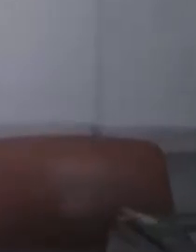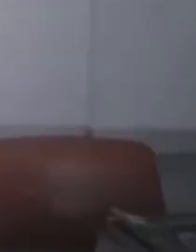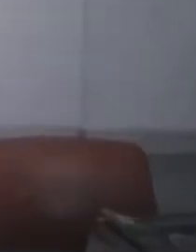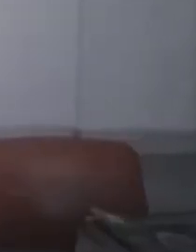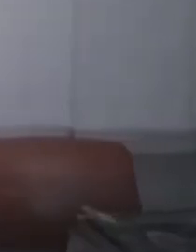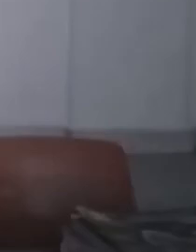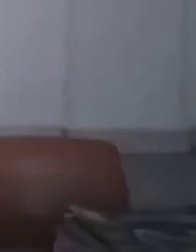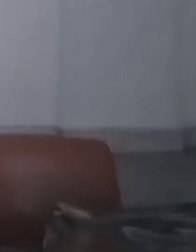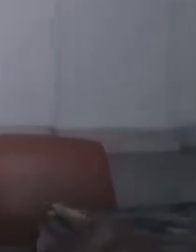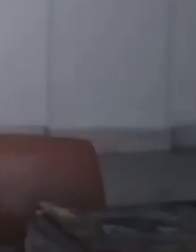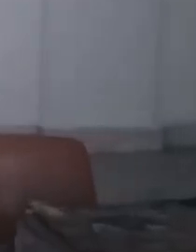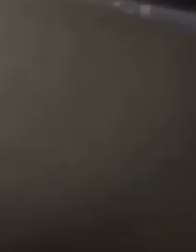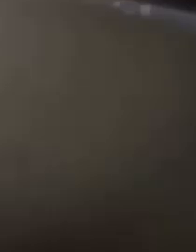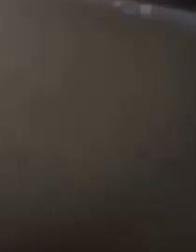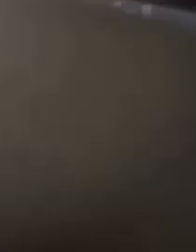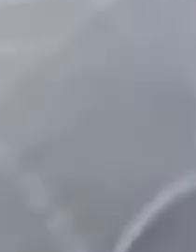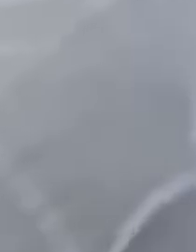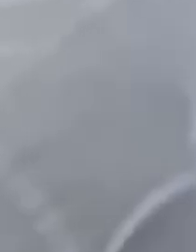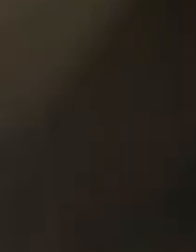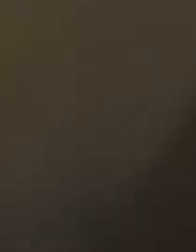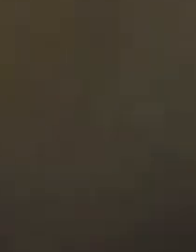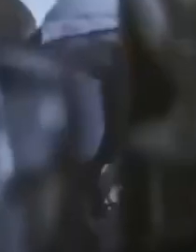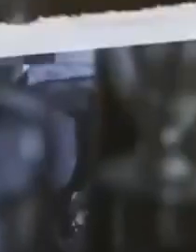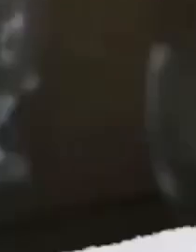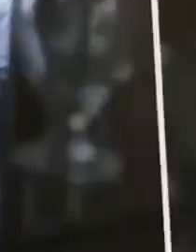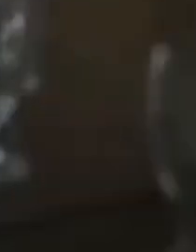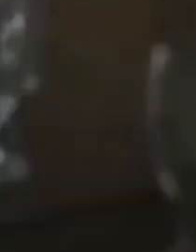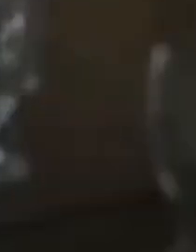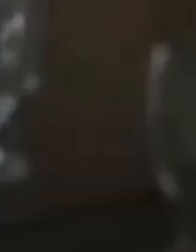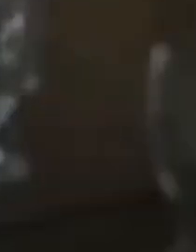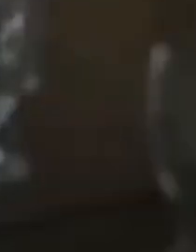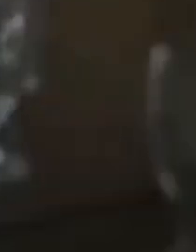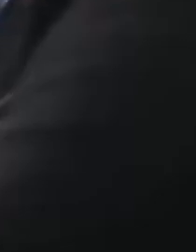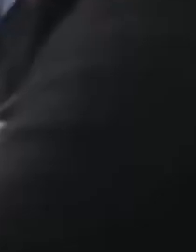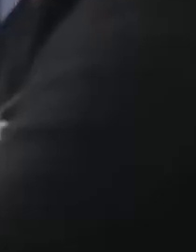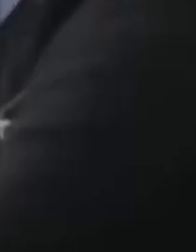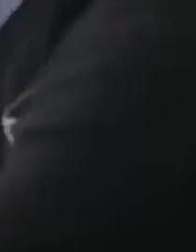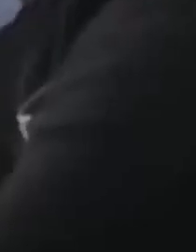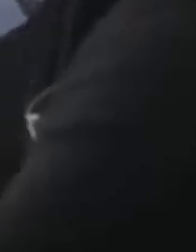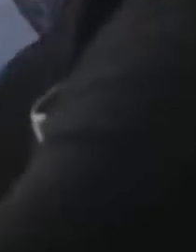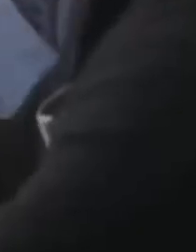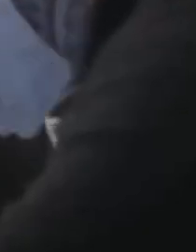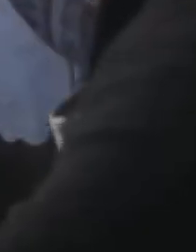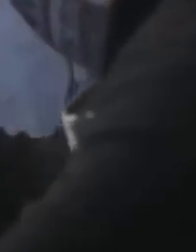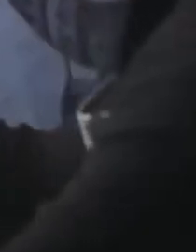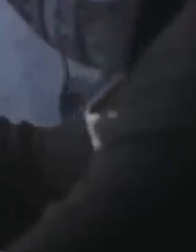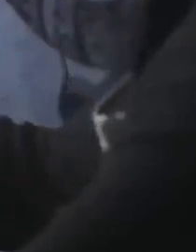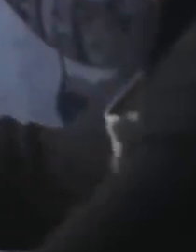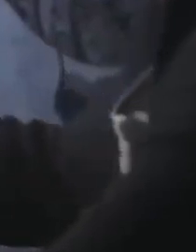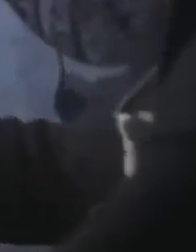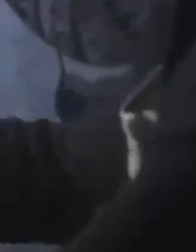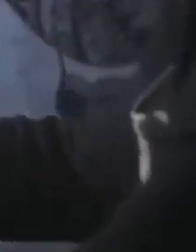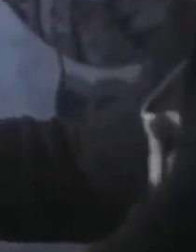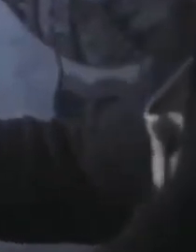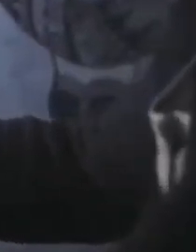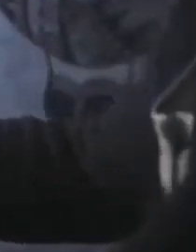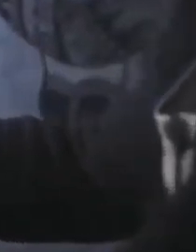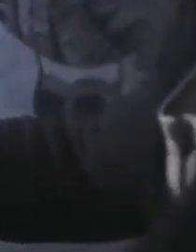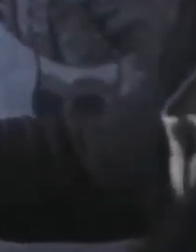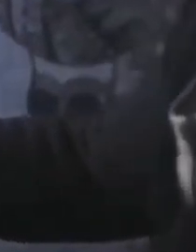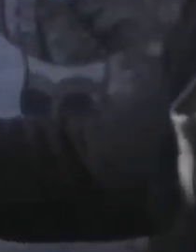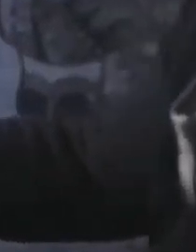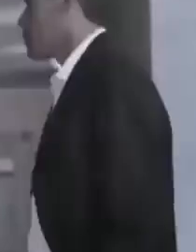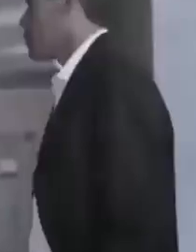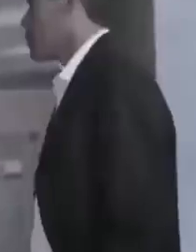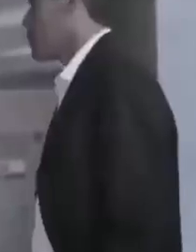pasó, profe? ¿Todo bien? Va a sonar tonto, pero me siento muy agobiado y frustrado. No es una tontería. Yo ya pasé por ahí y no fue fácil.